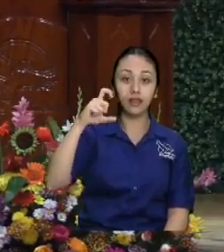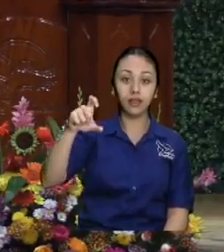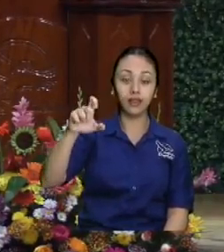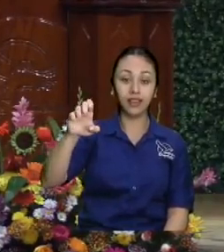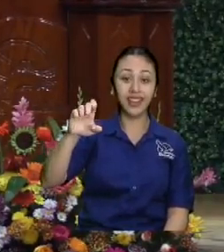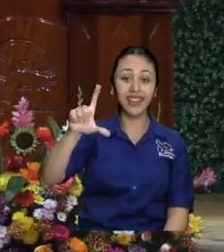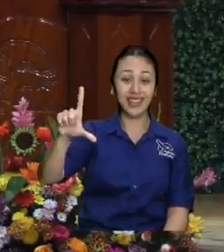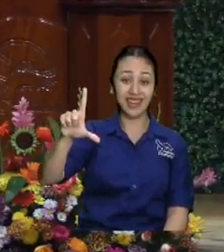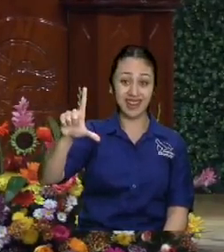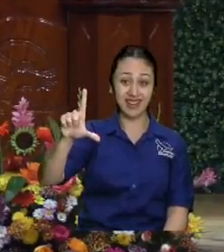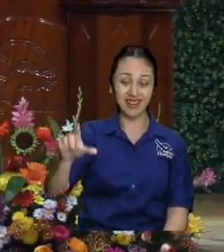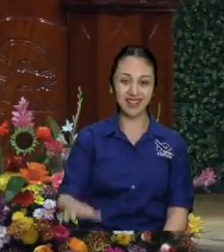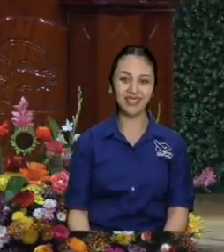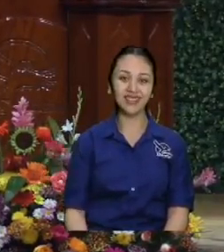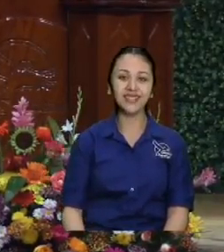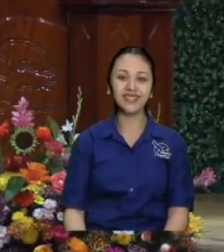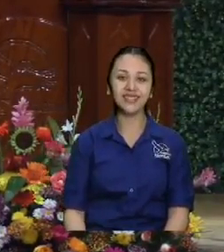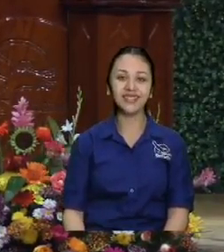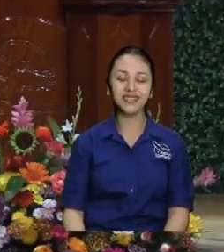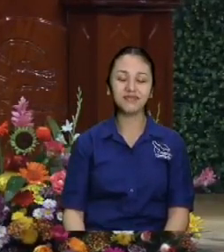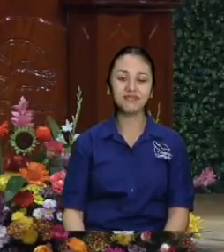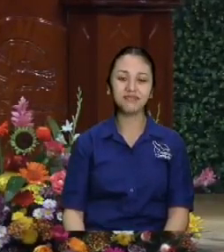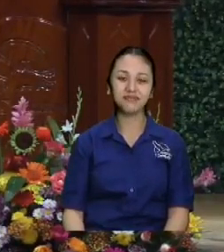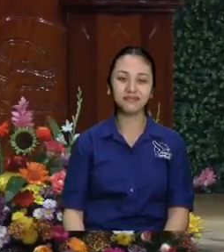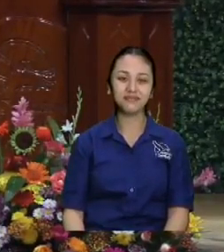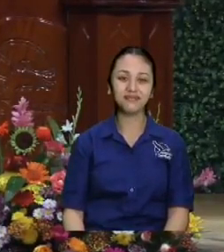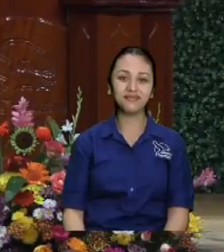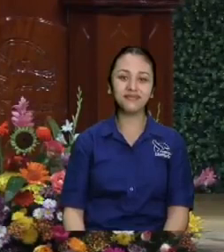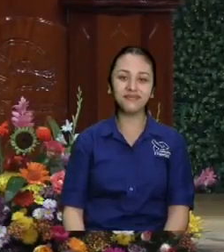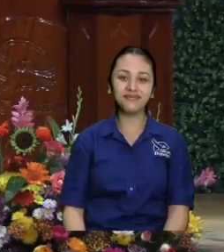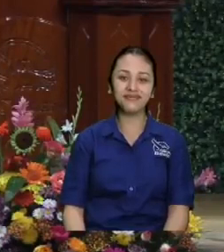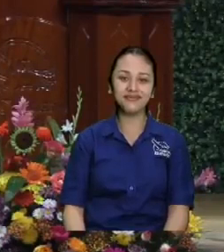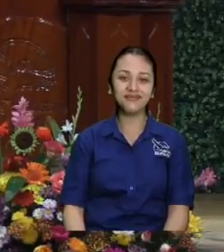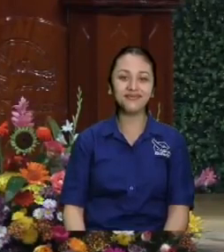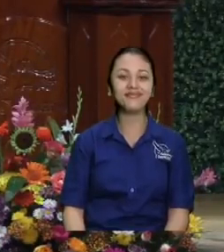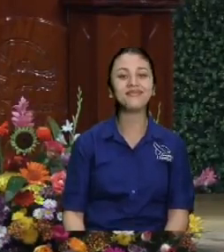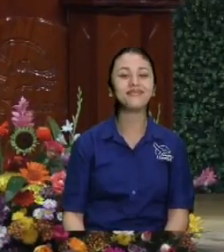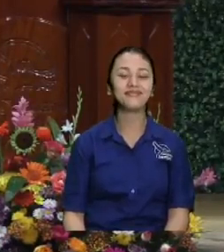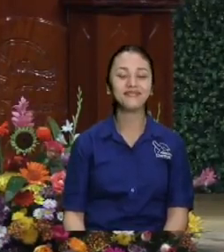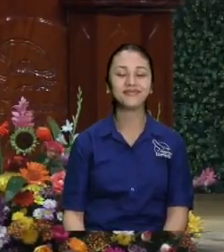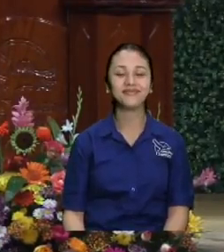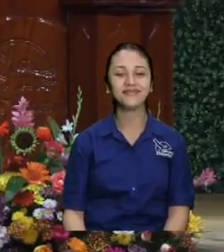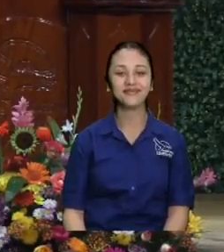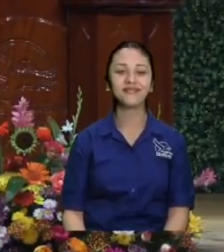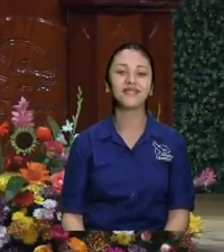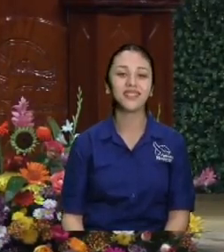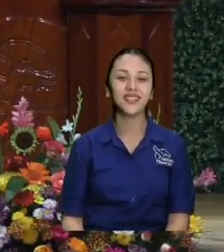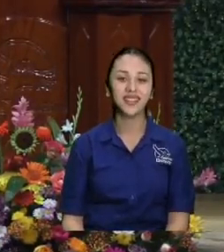Perdón, pues así dijo el hermano, ¿eh? que el Daniel es chuco, dijo.